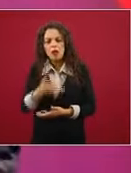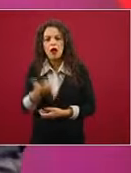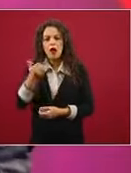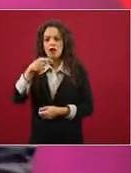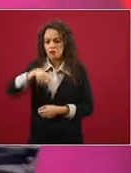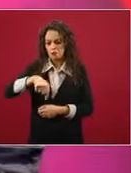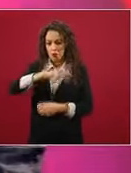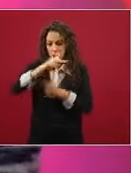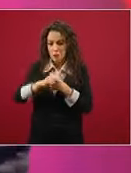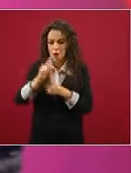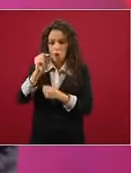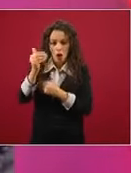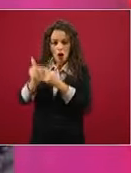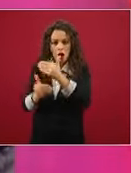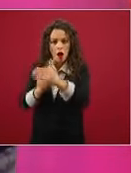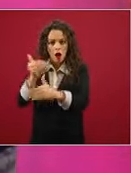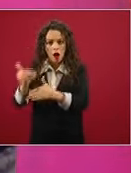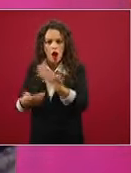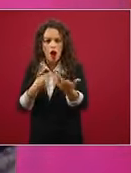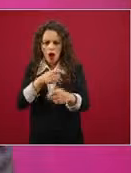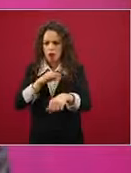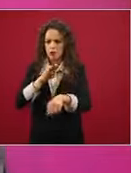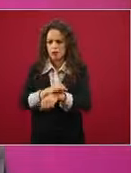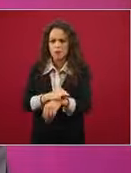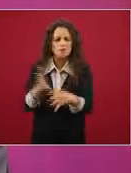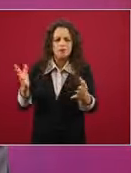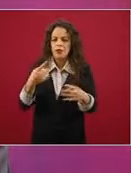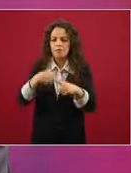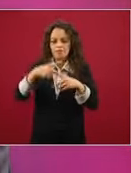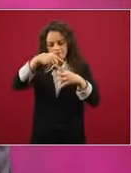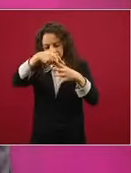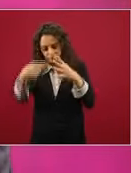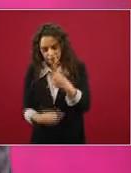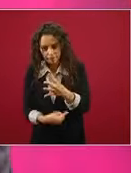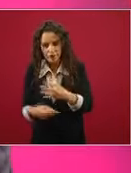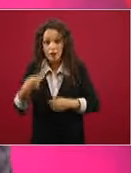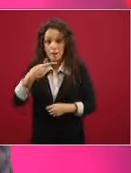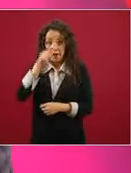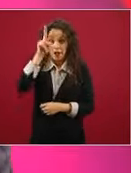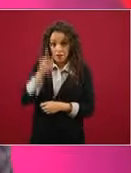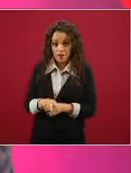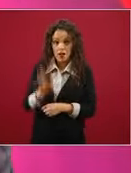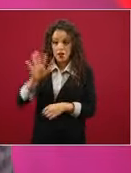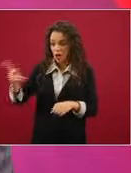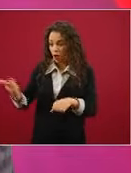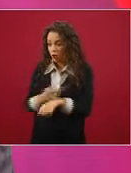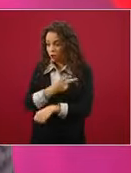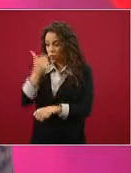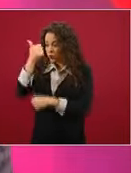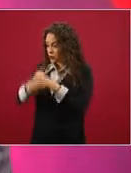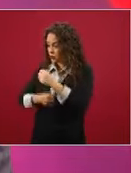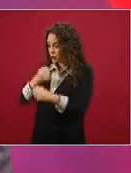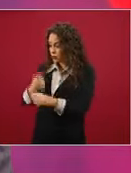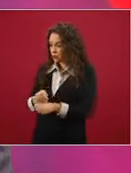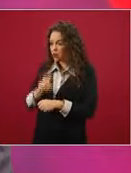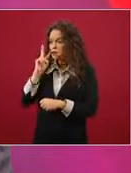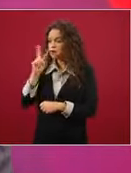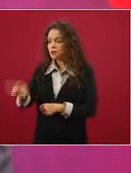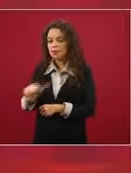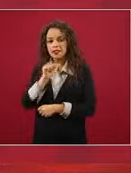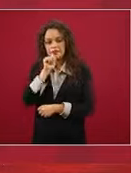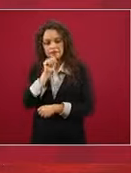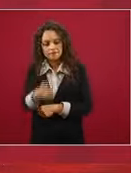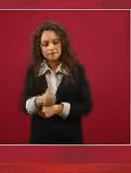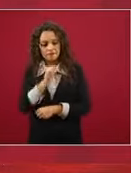y, en fin. Lo cierto es que pasó el tiempo y no ocurrió así. No se redujo la oferta